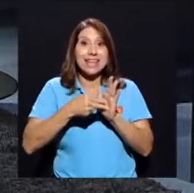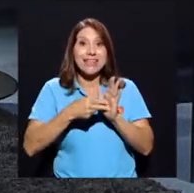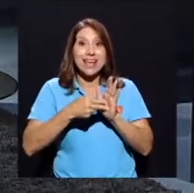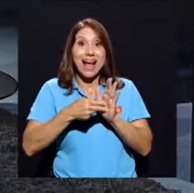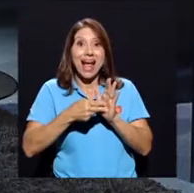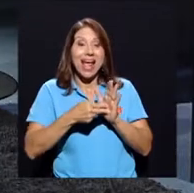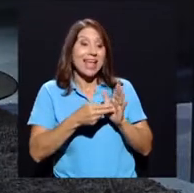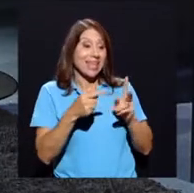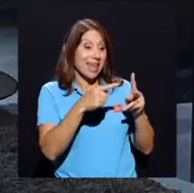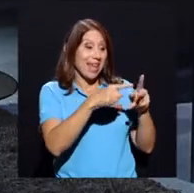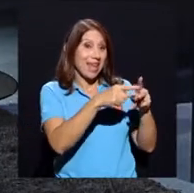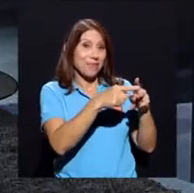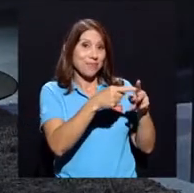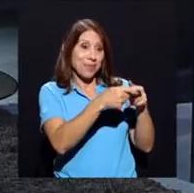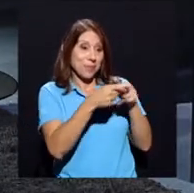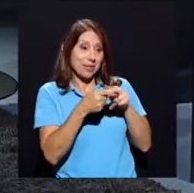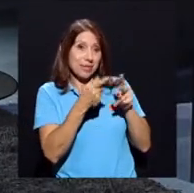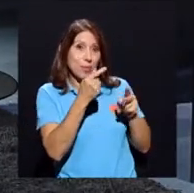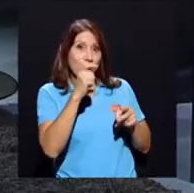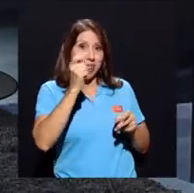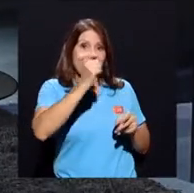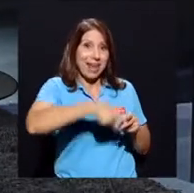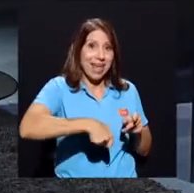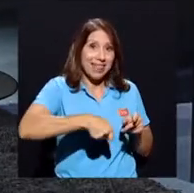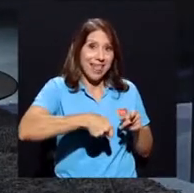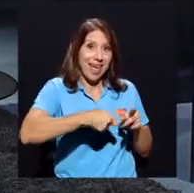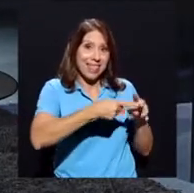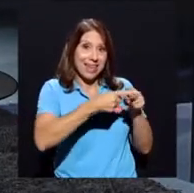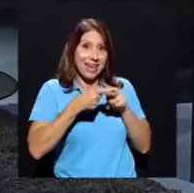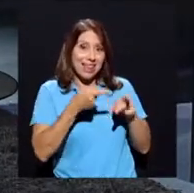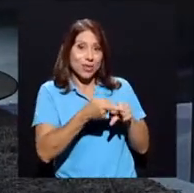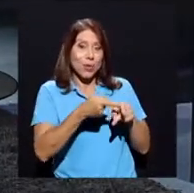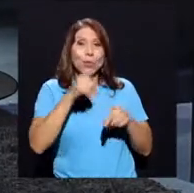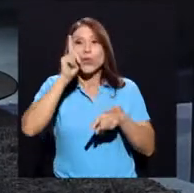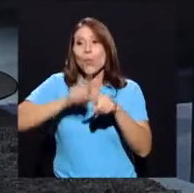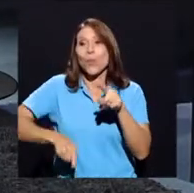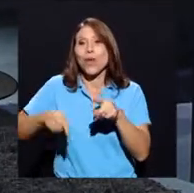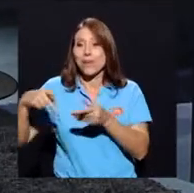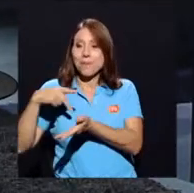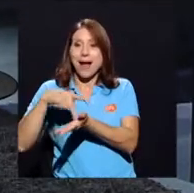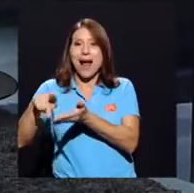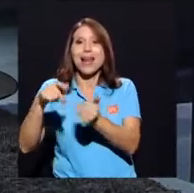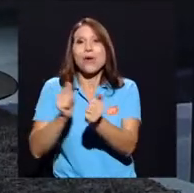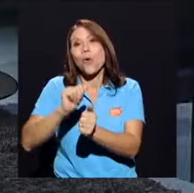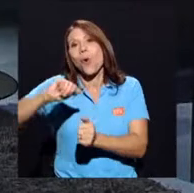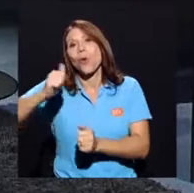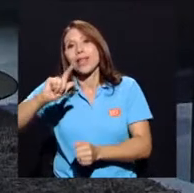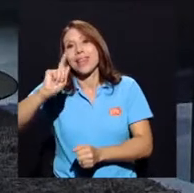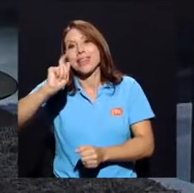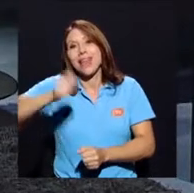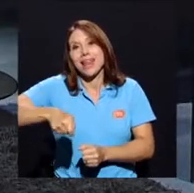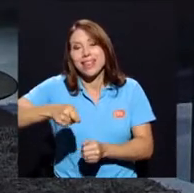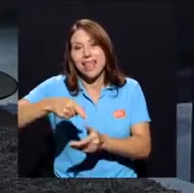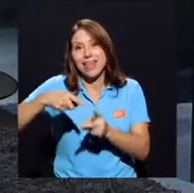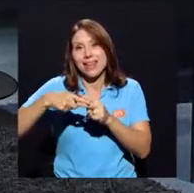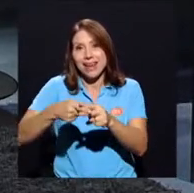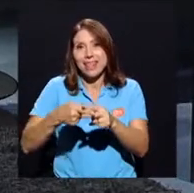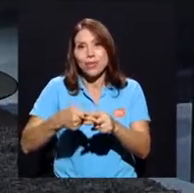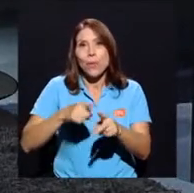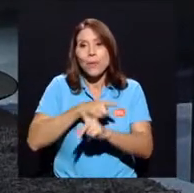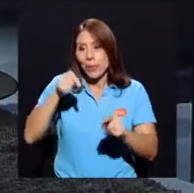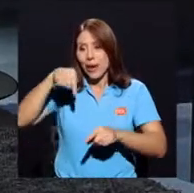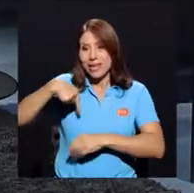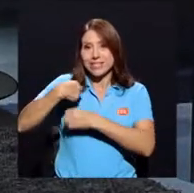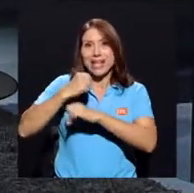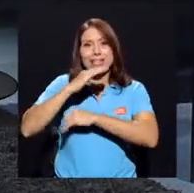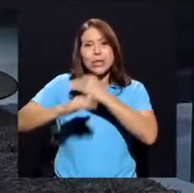tarjeta de crédito y bueno y aquí lo vemos todos los años absolutamente todos los años y hay un conflicto a nivel